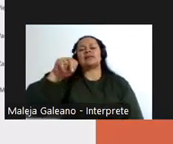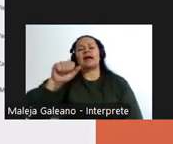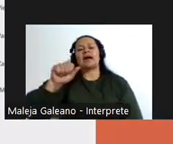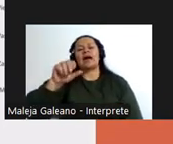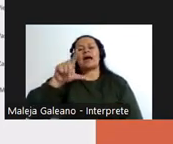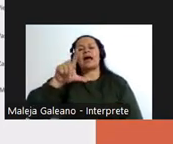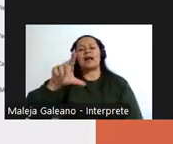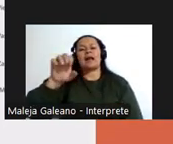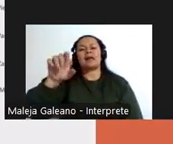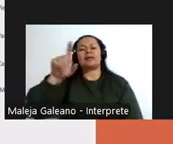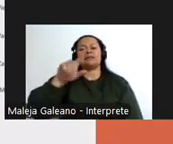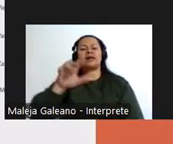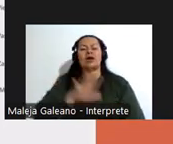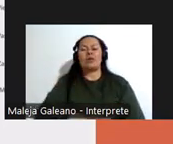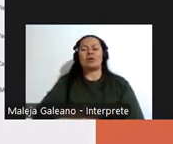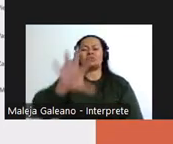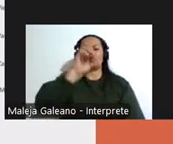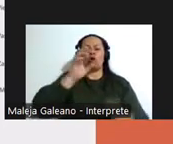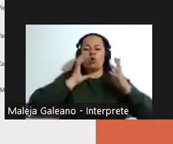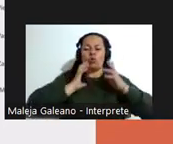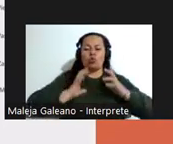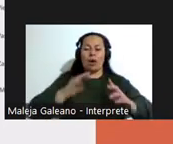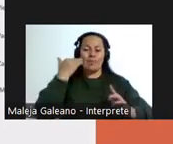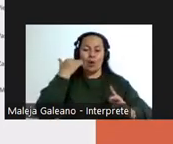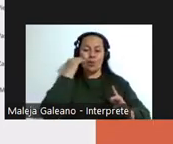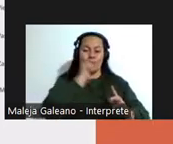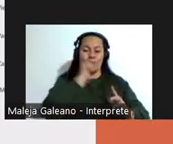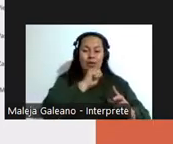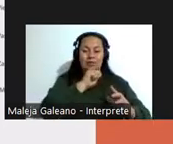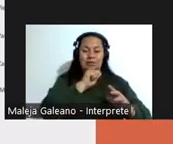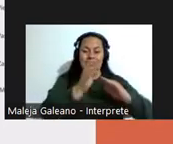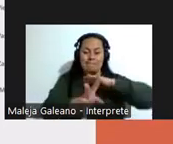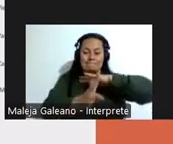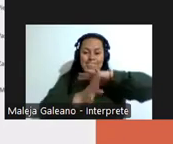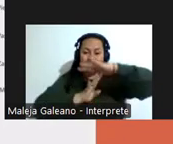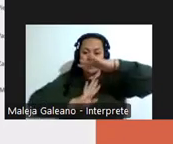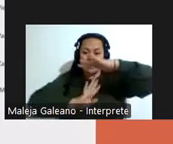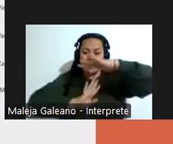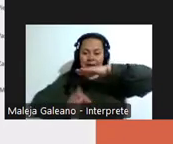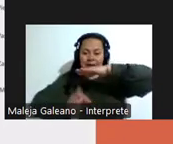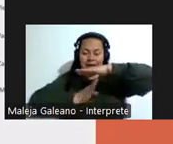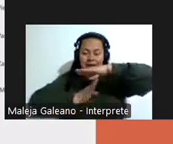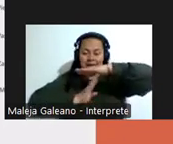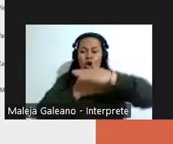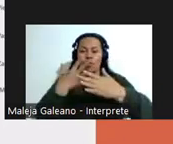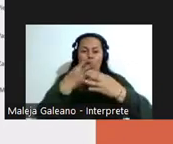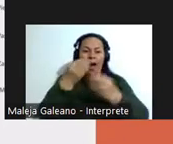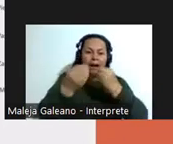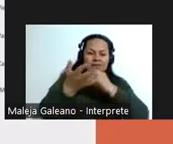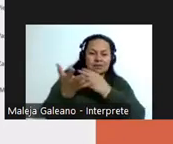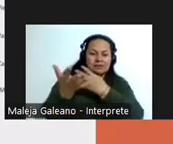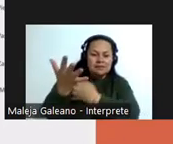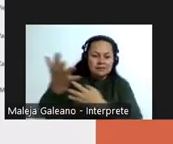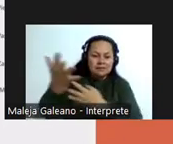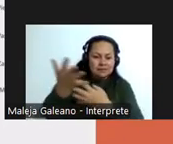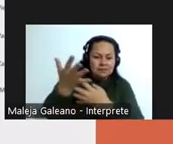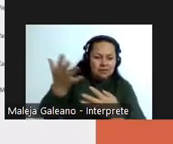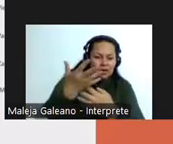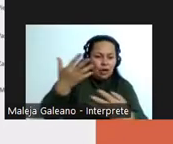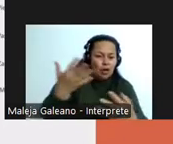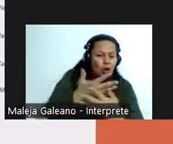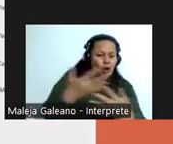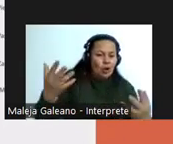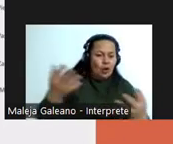migrantes. Y me parece preciosísimo porque ella lo que hace es coger las venas, varices o las